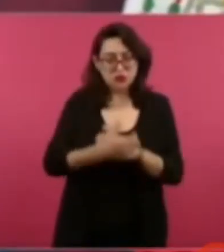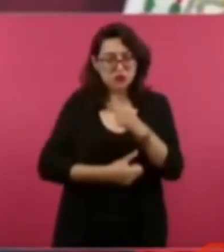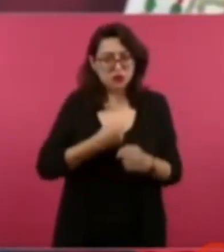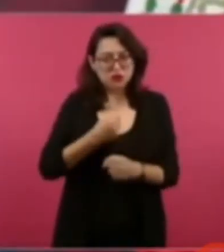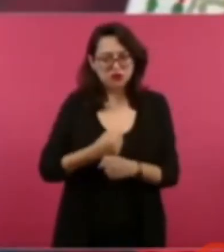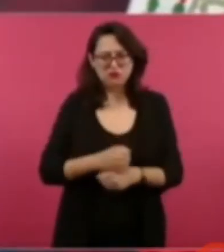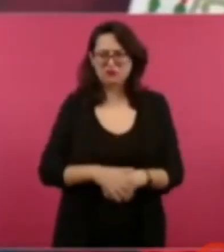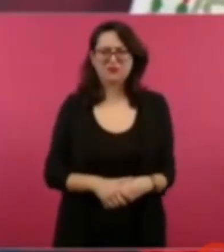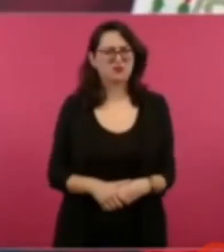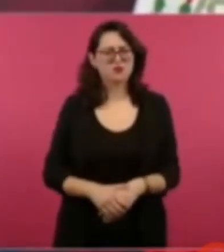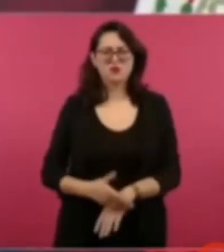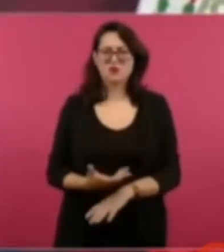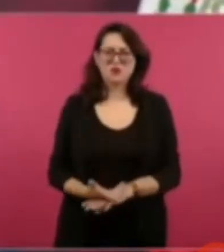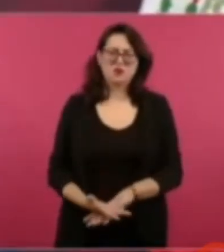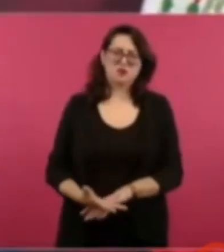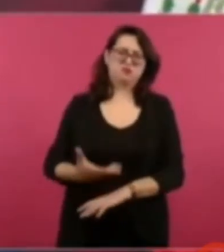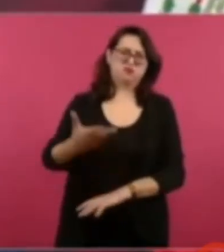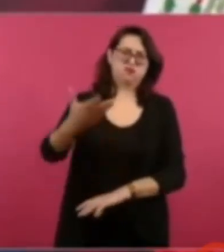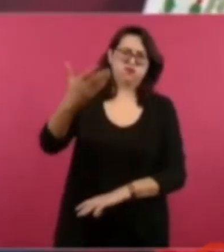al narcotráfico